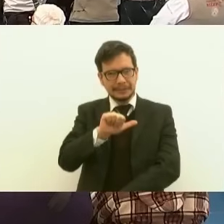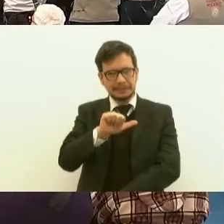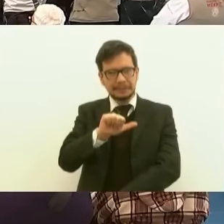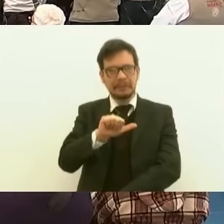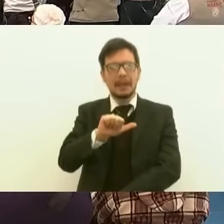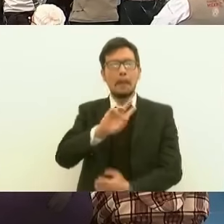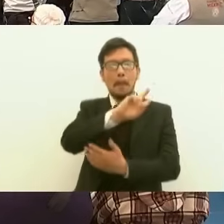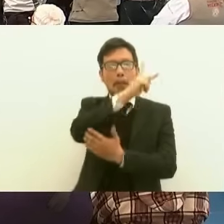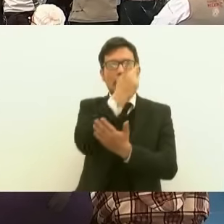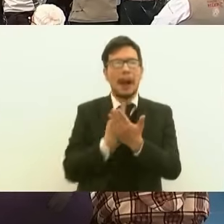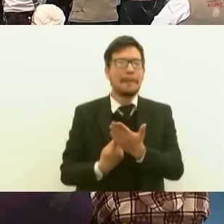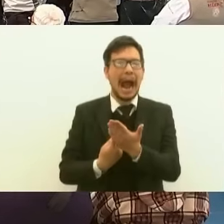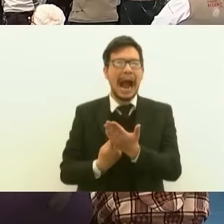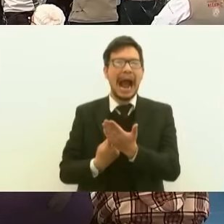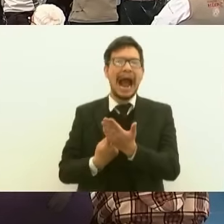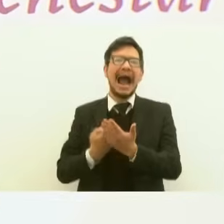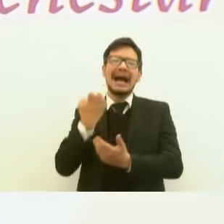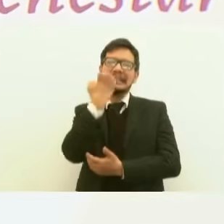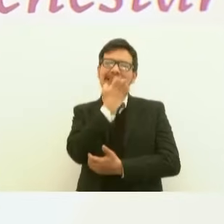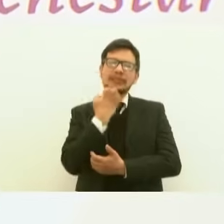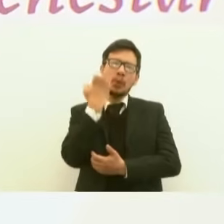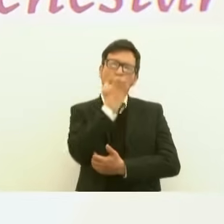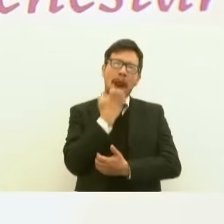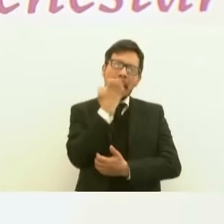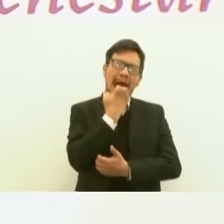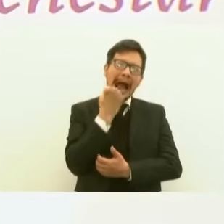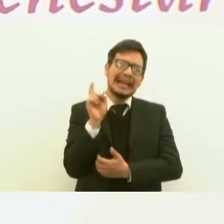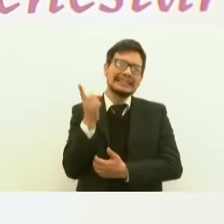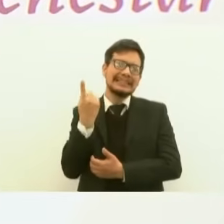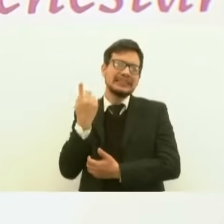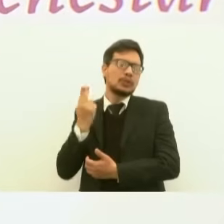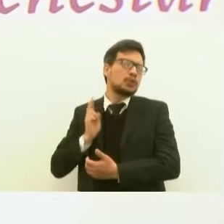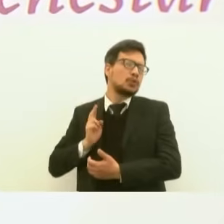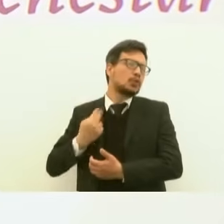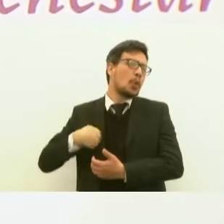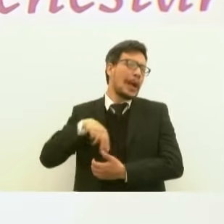es Nuestra significa que